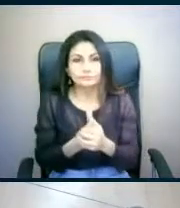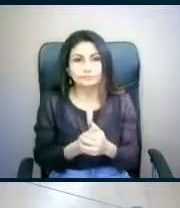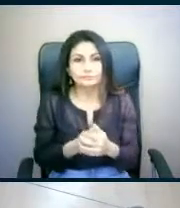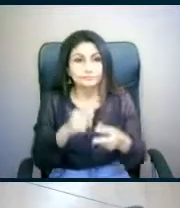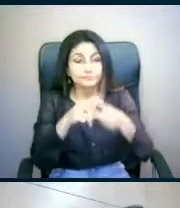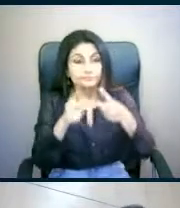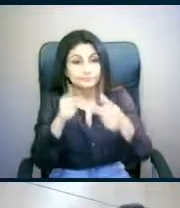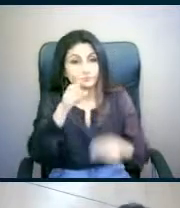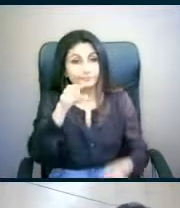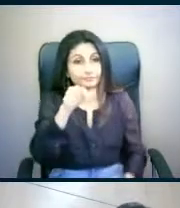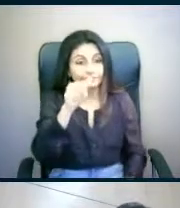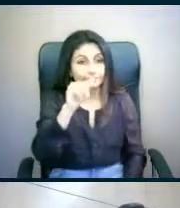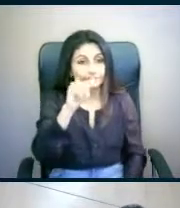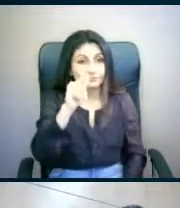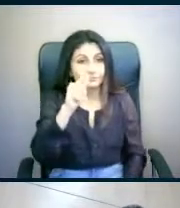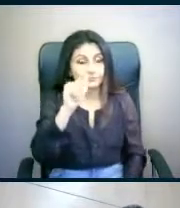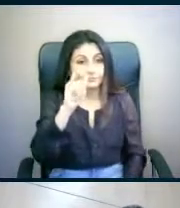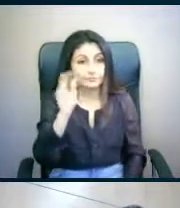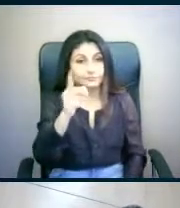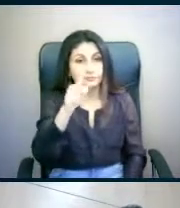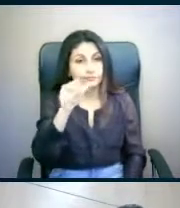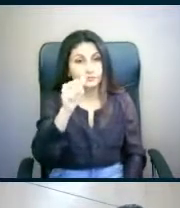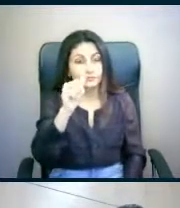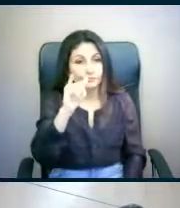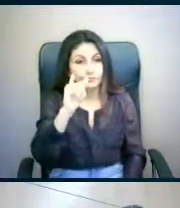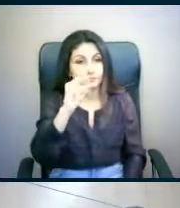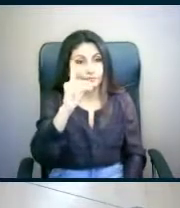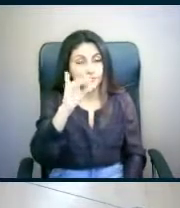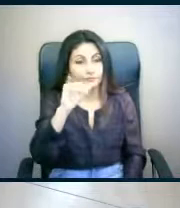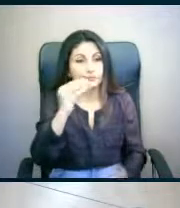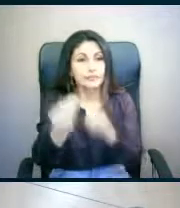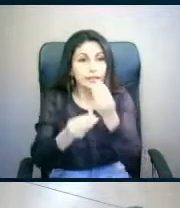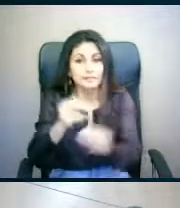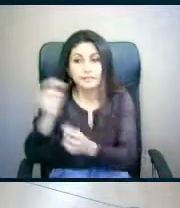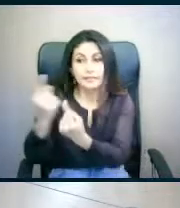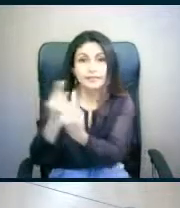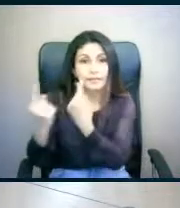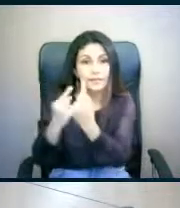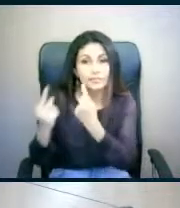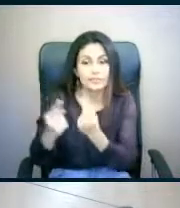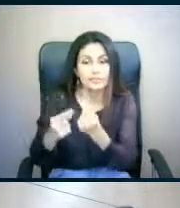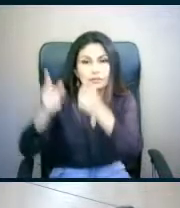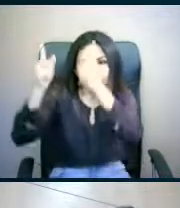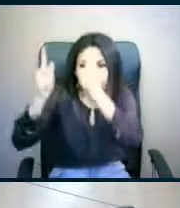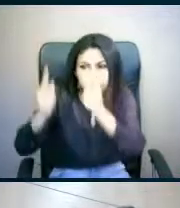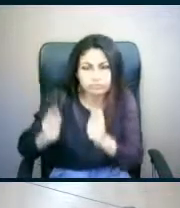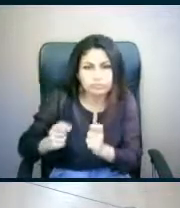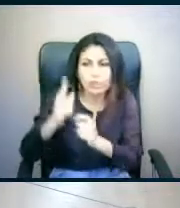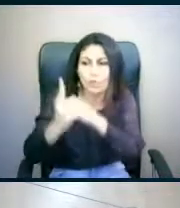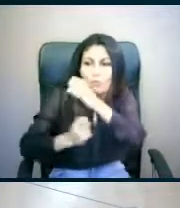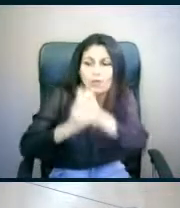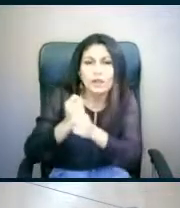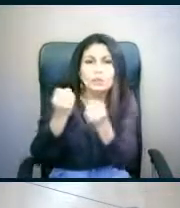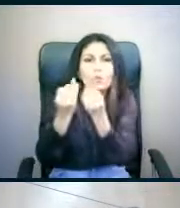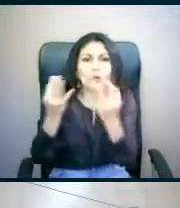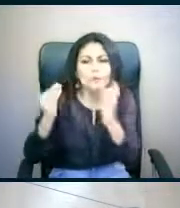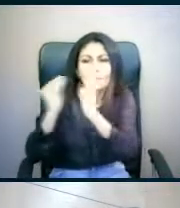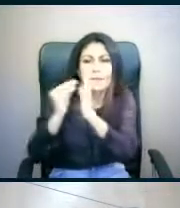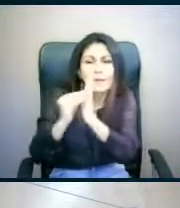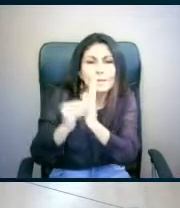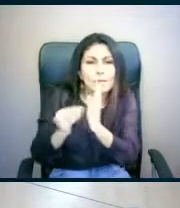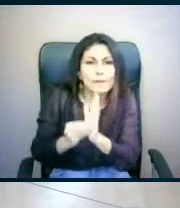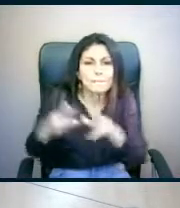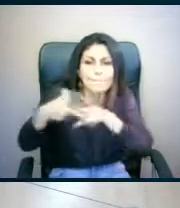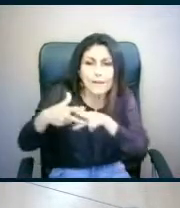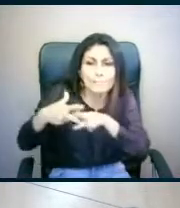se calculan anualmente a cada cliente que haya percibido una interrupción mayor o